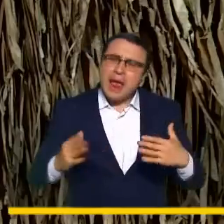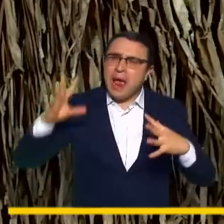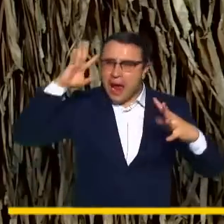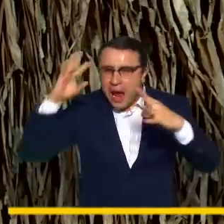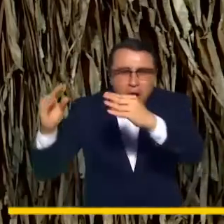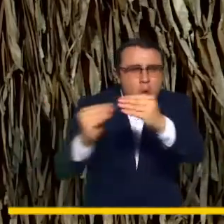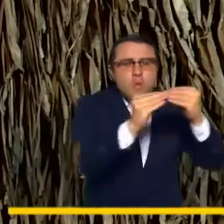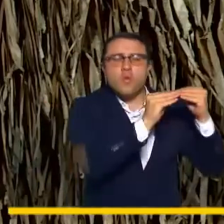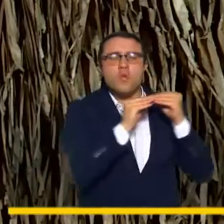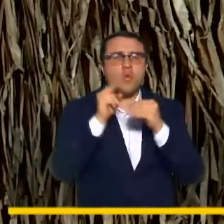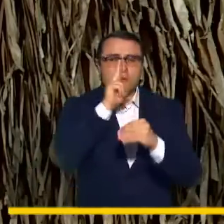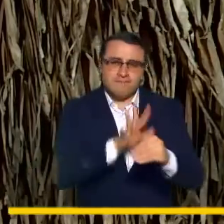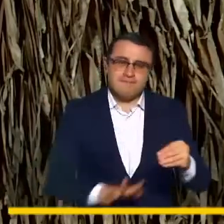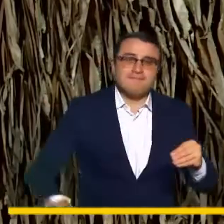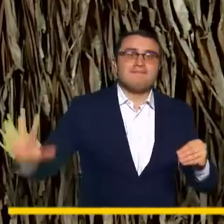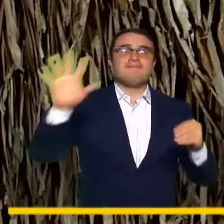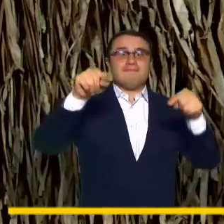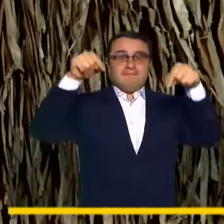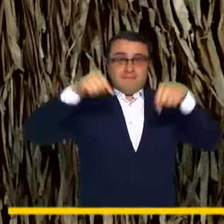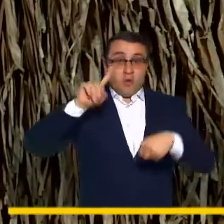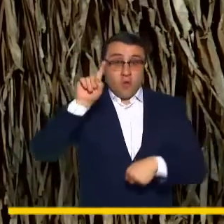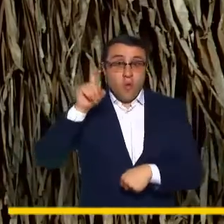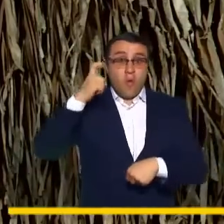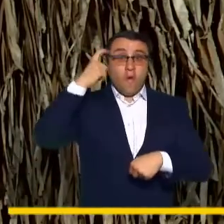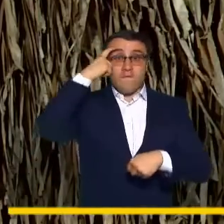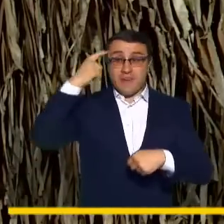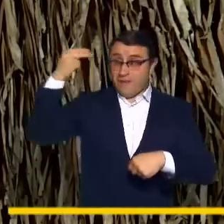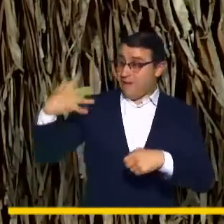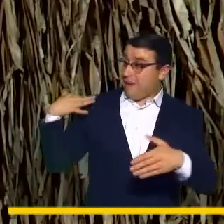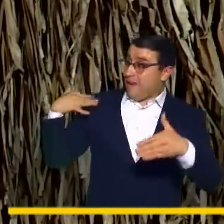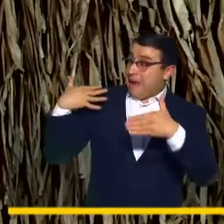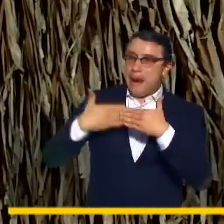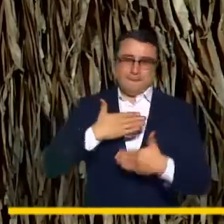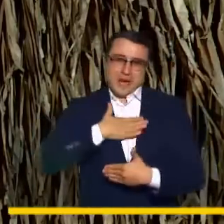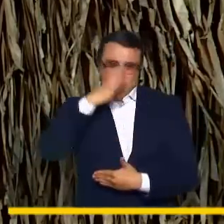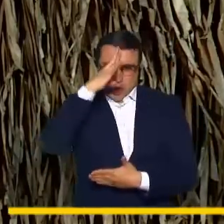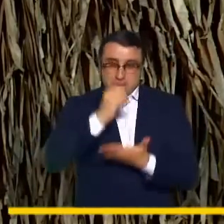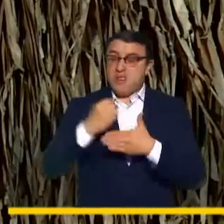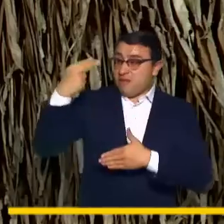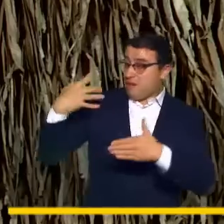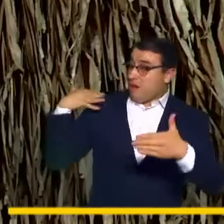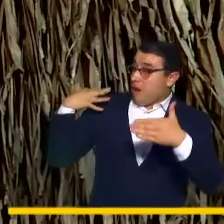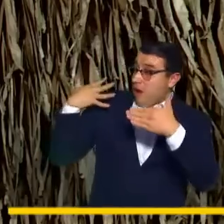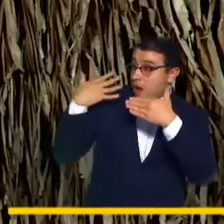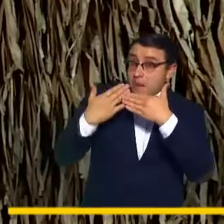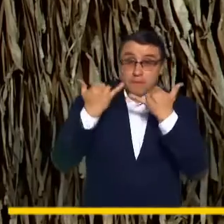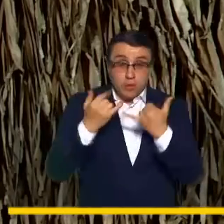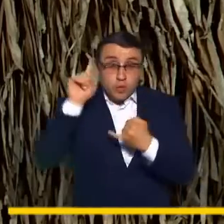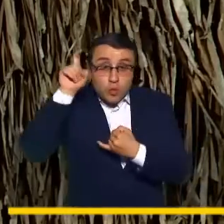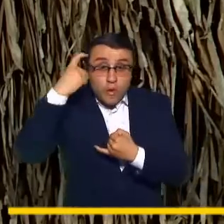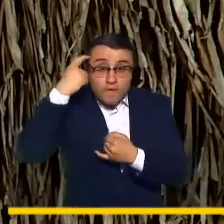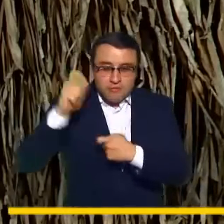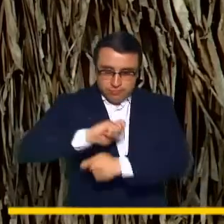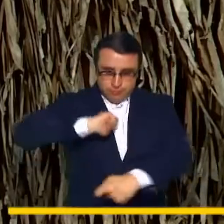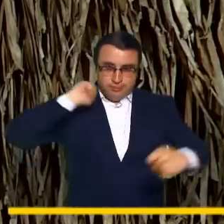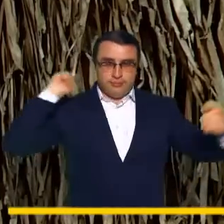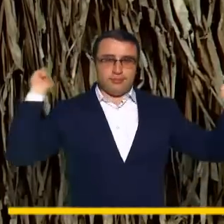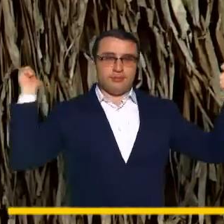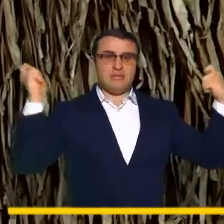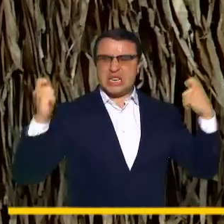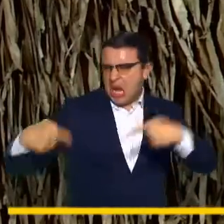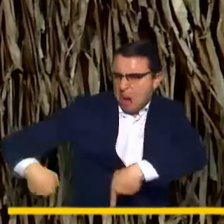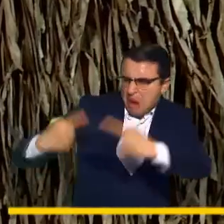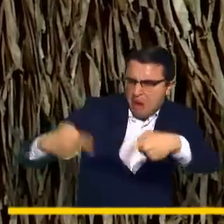y este gobierno es la oportunidad histórica, en mi opinión, de encontrar el sendero real de la